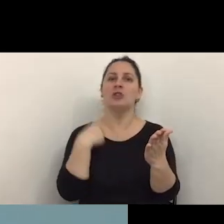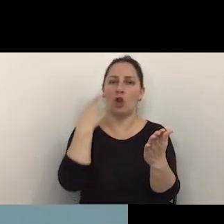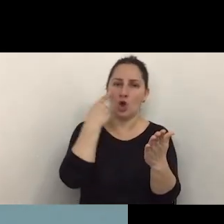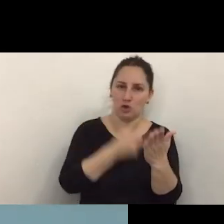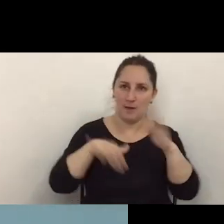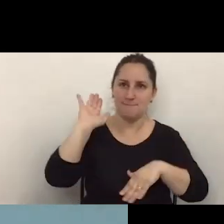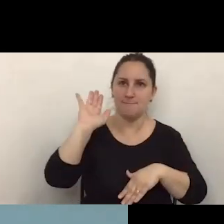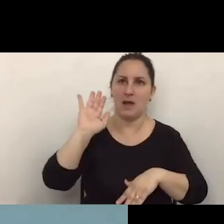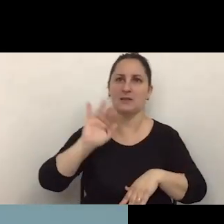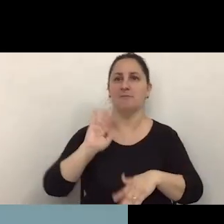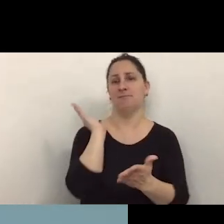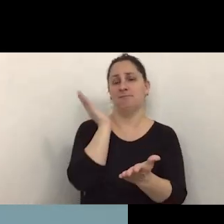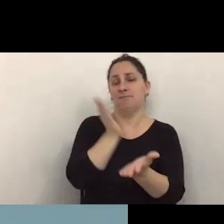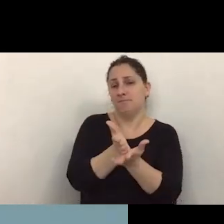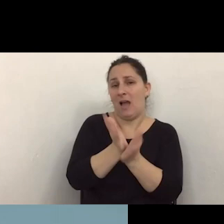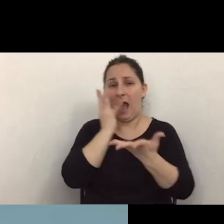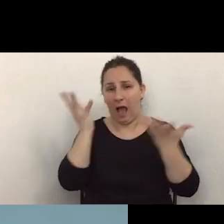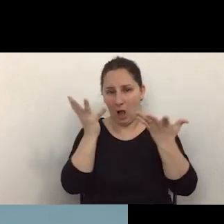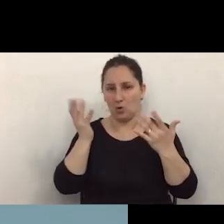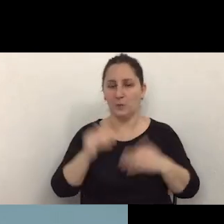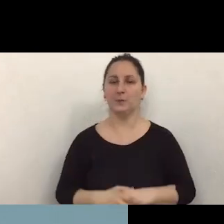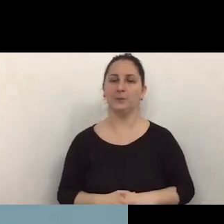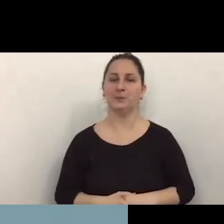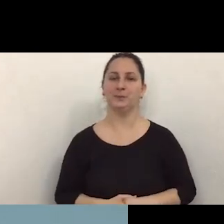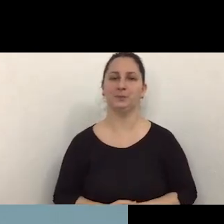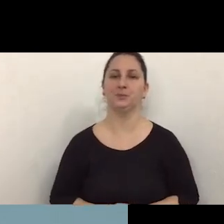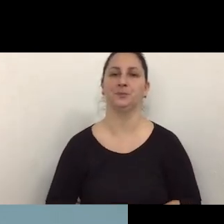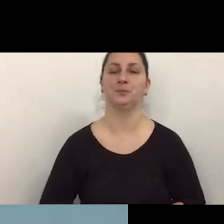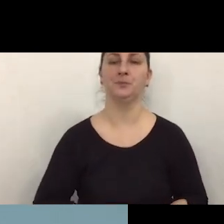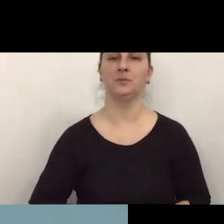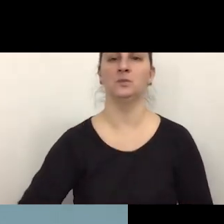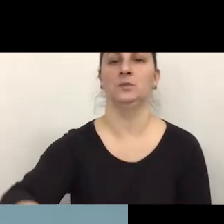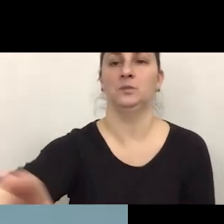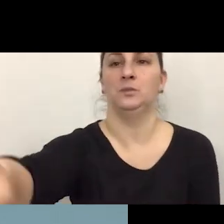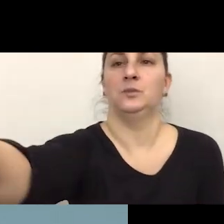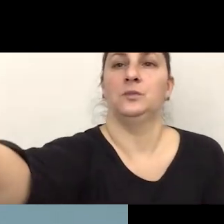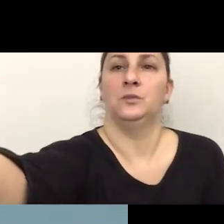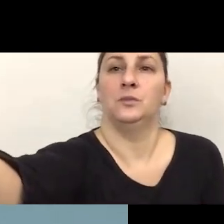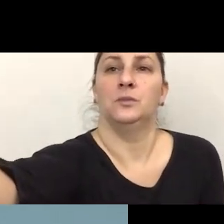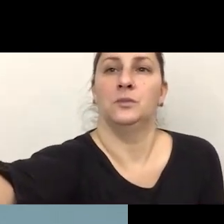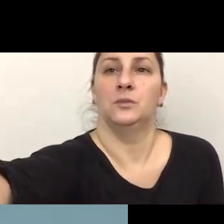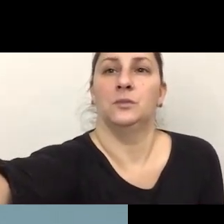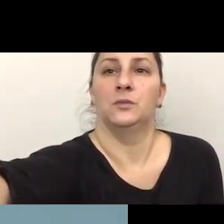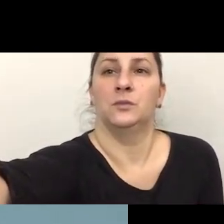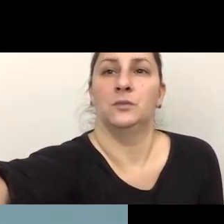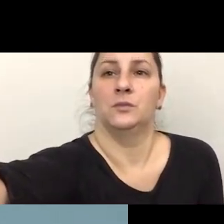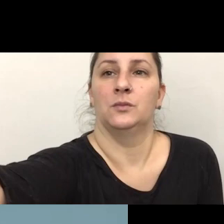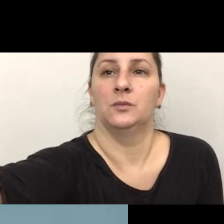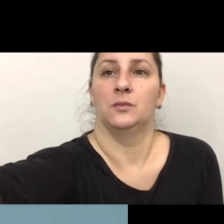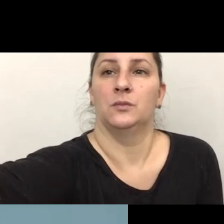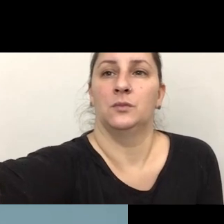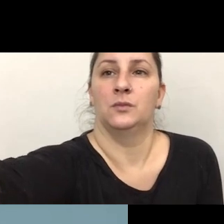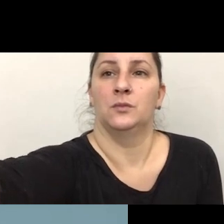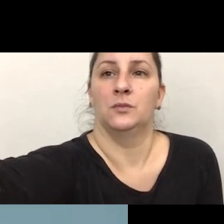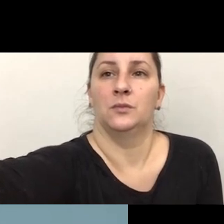E imputar una determinada conducta. Esa es técnicamente la parte de presunción. Ahora, que es un